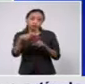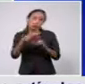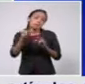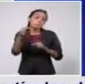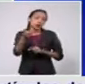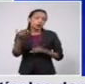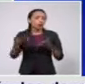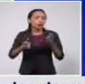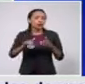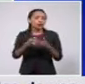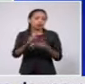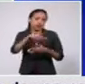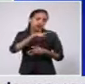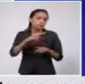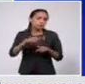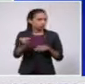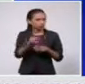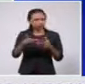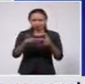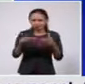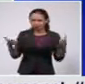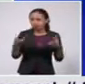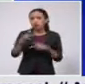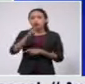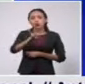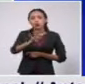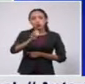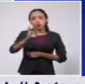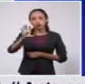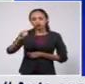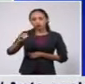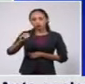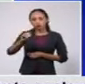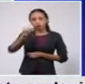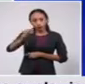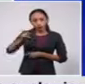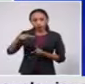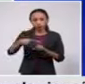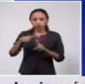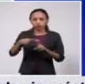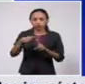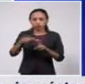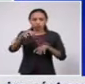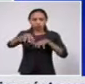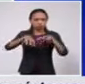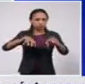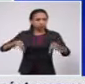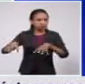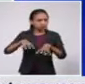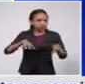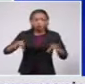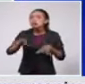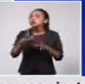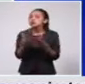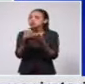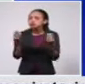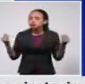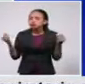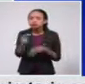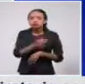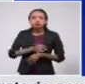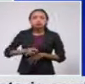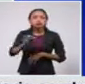cifra muy elevada, 400 casos. Además, dispersos, como ya ha